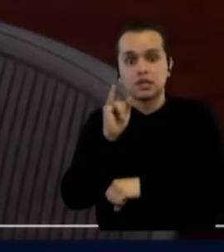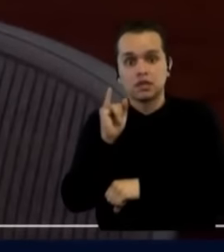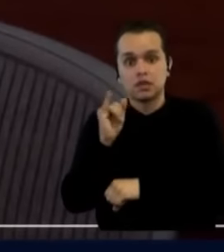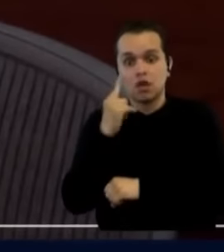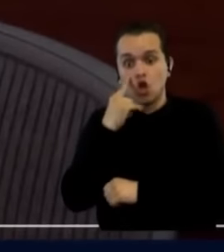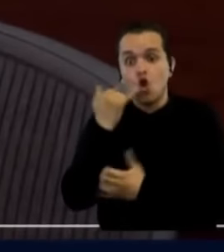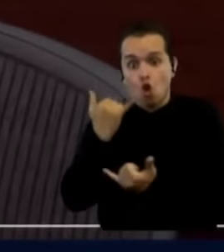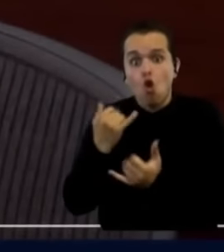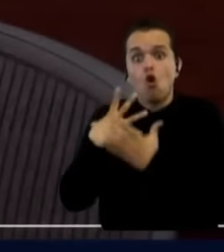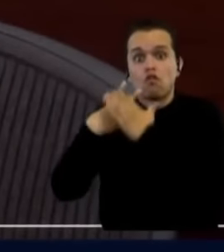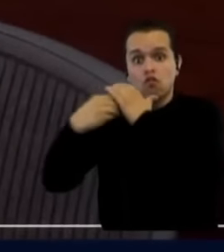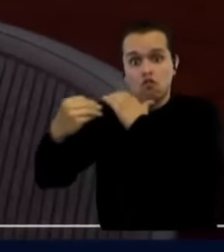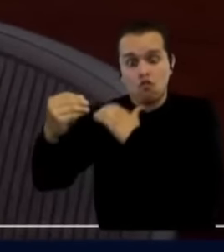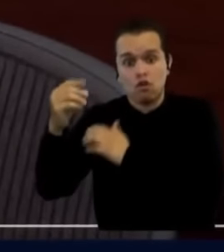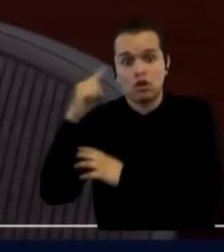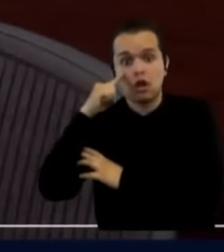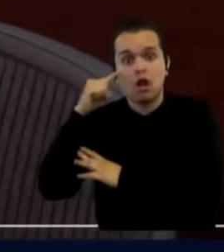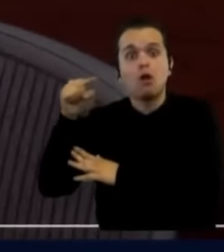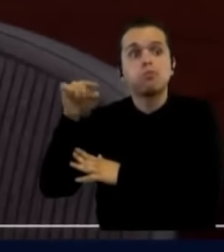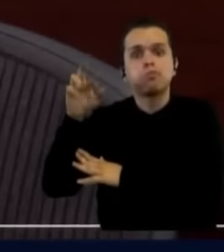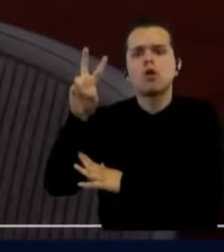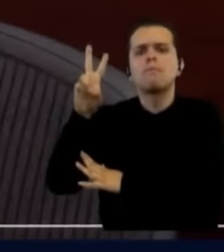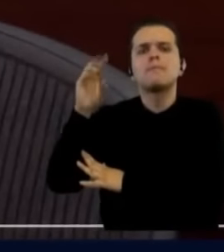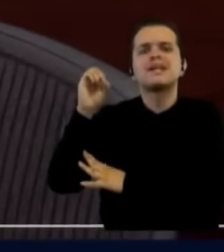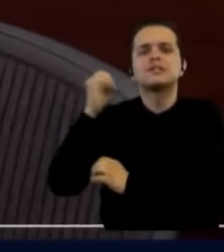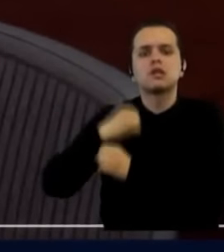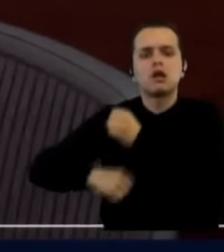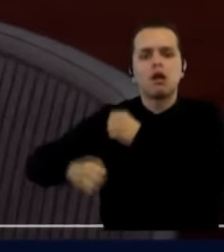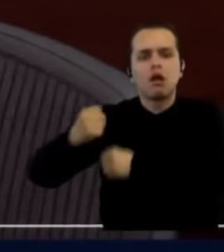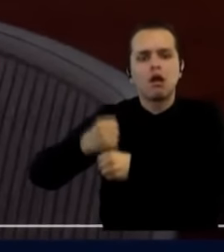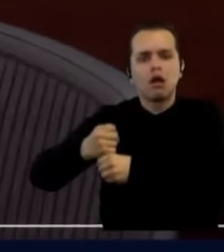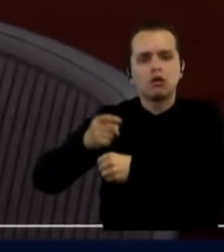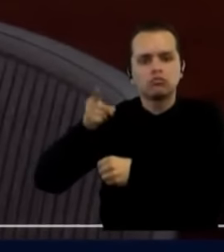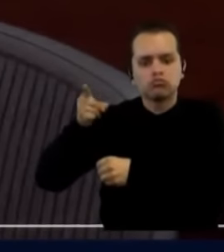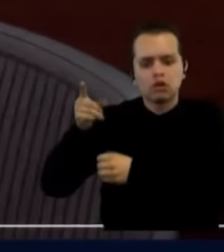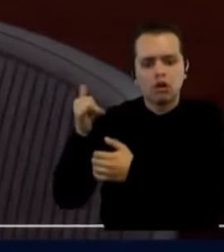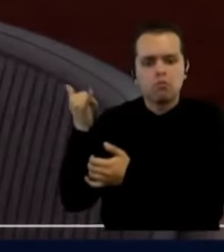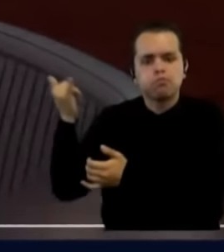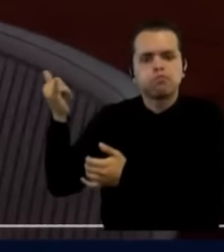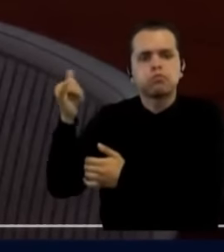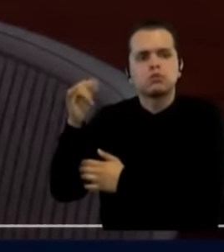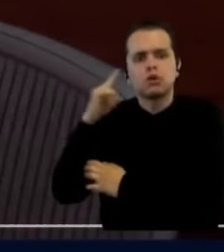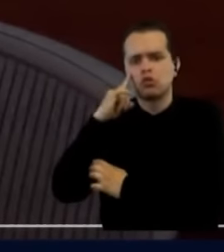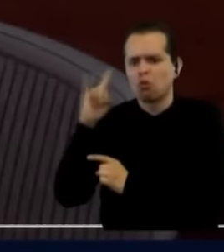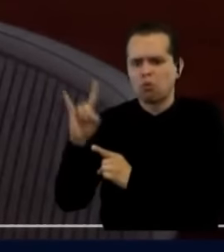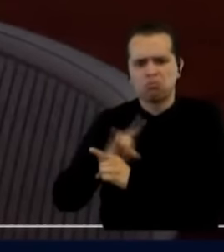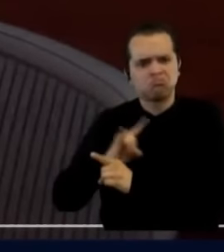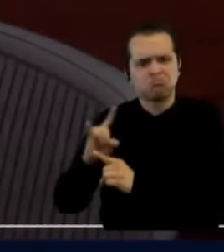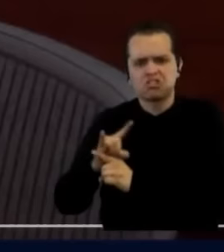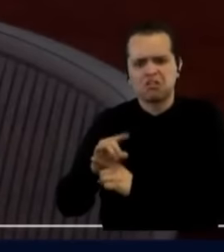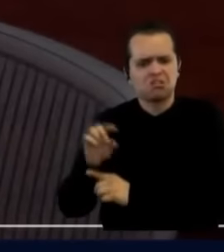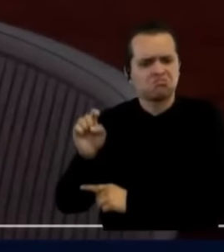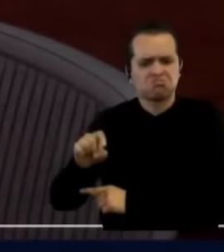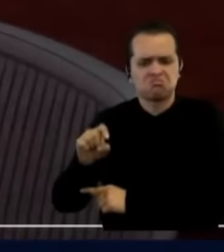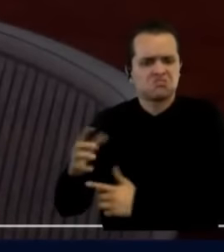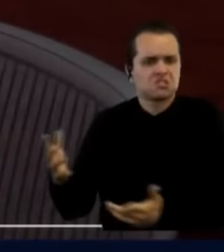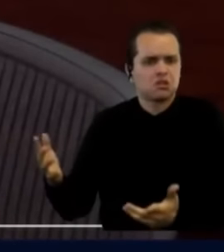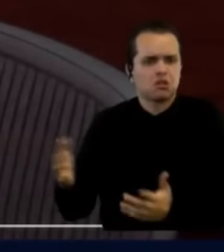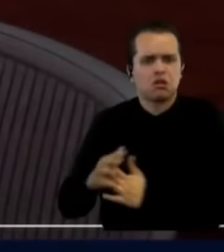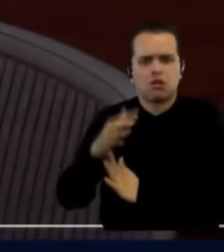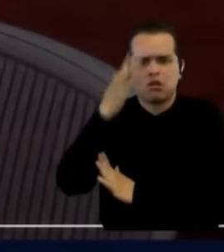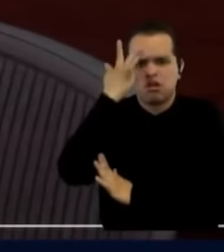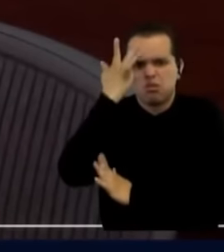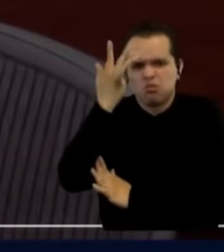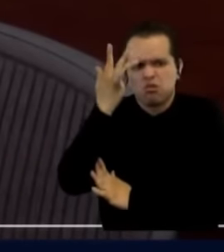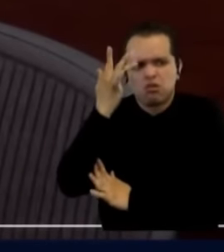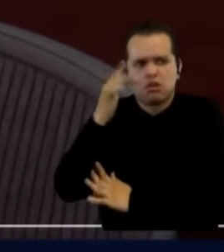refugiado en una embajada que hace 20 años no se usaba ni se necesitaba, porque